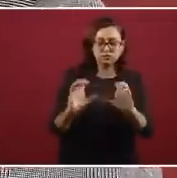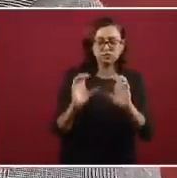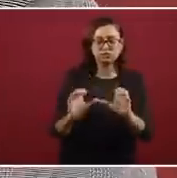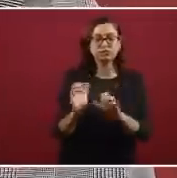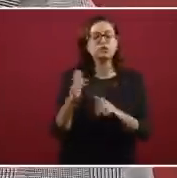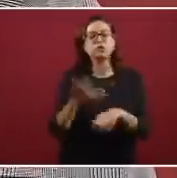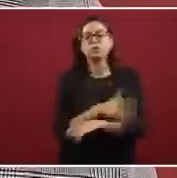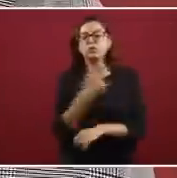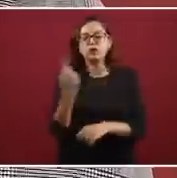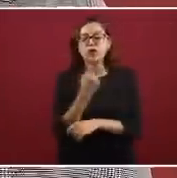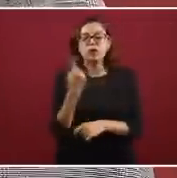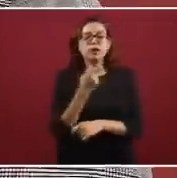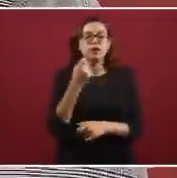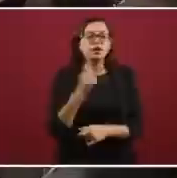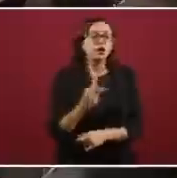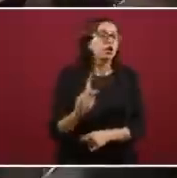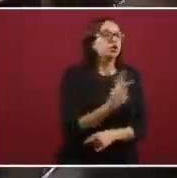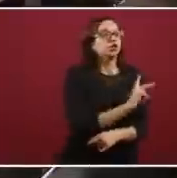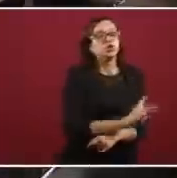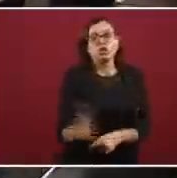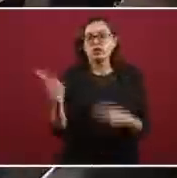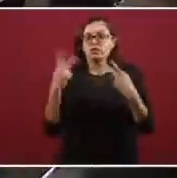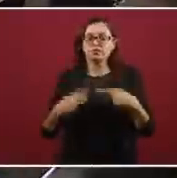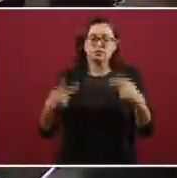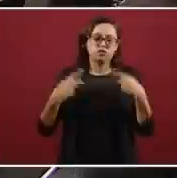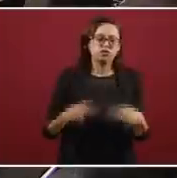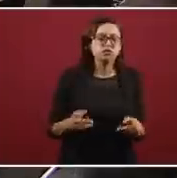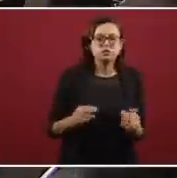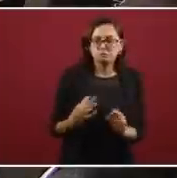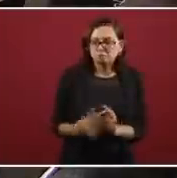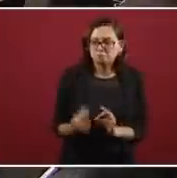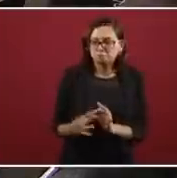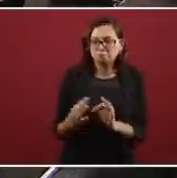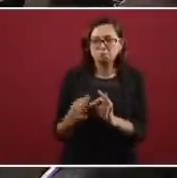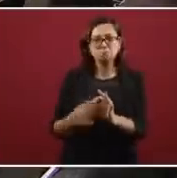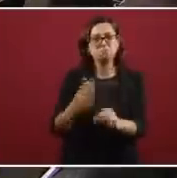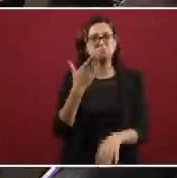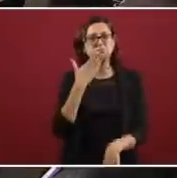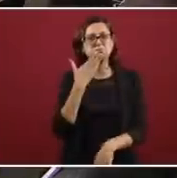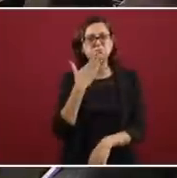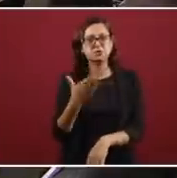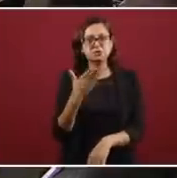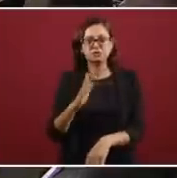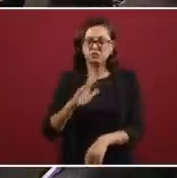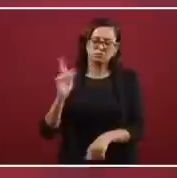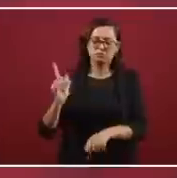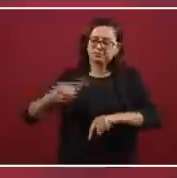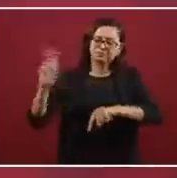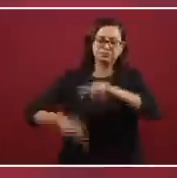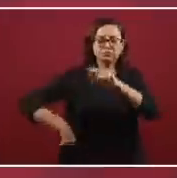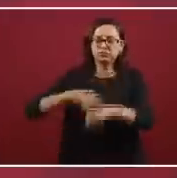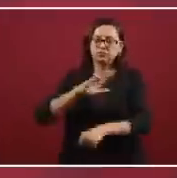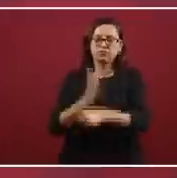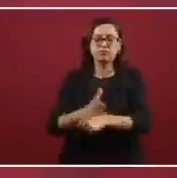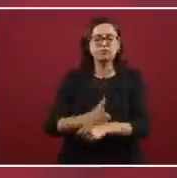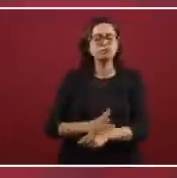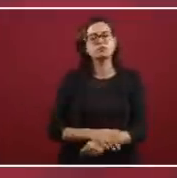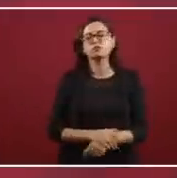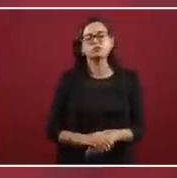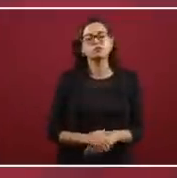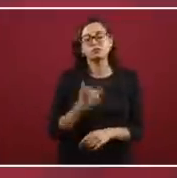queremos castigar a todos aquellos que hacen buen uso del programa IMEX. Hemos estado hablando con